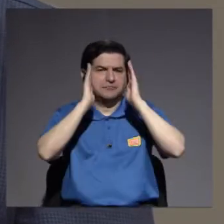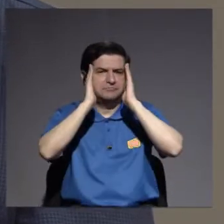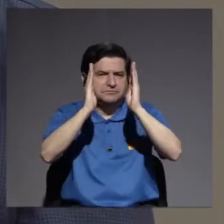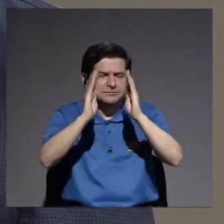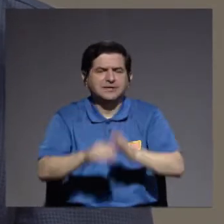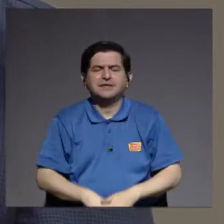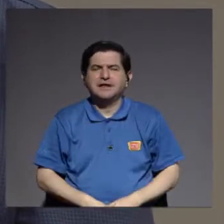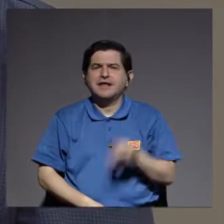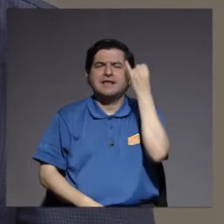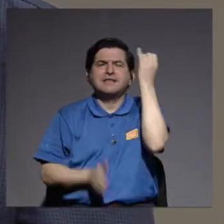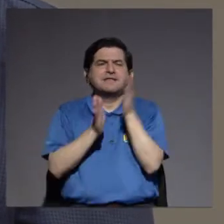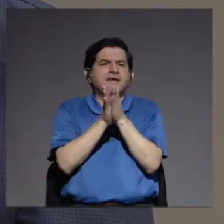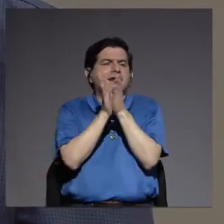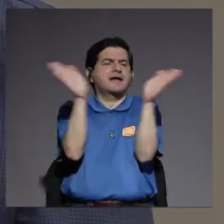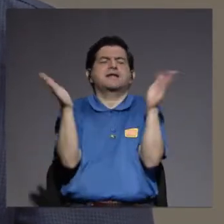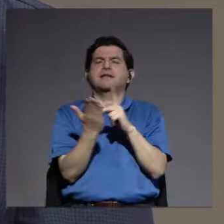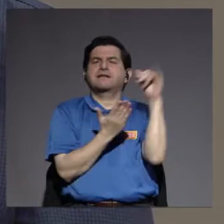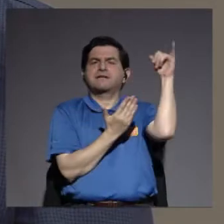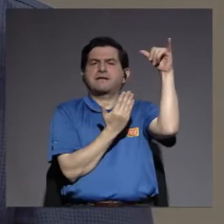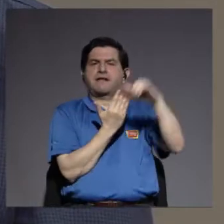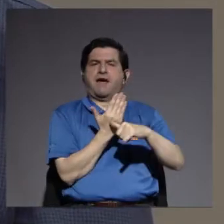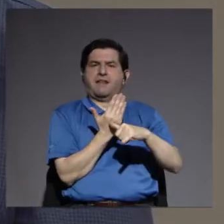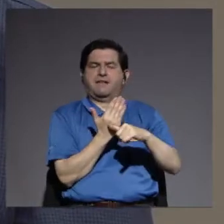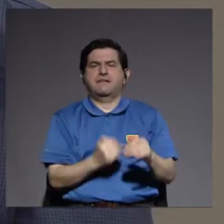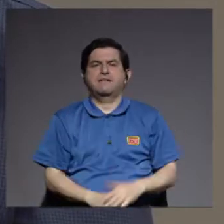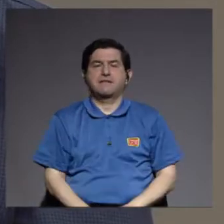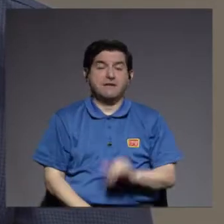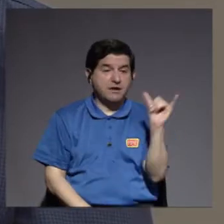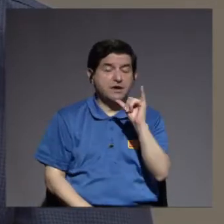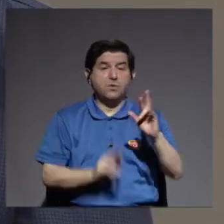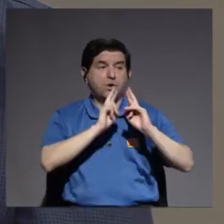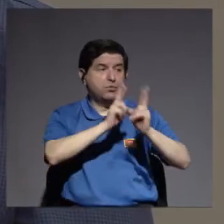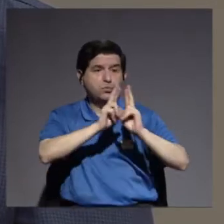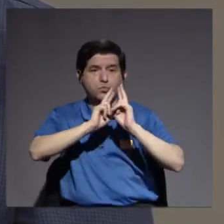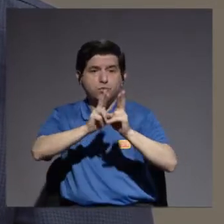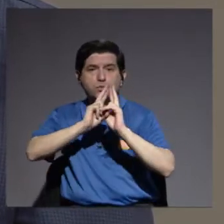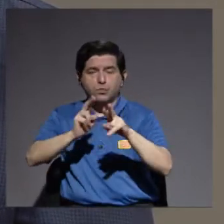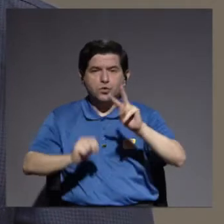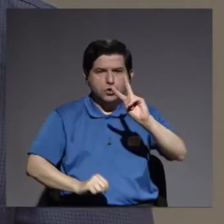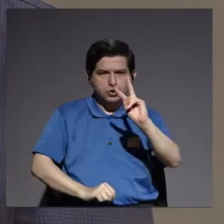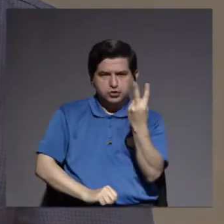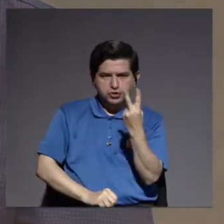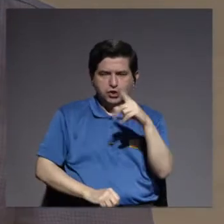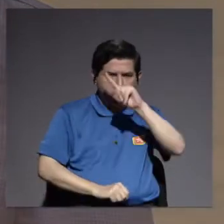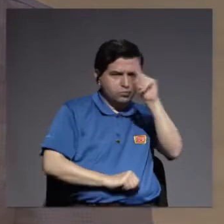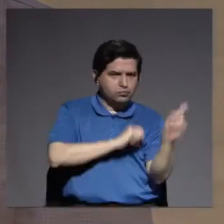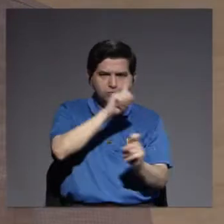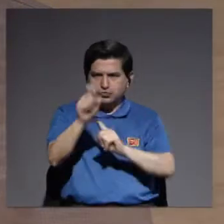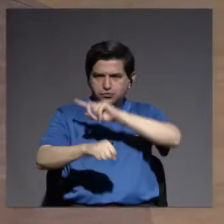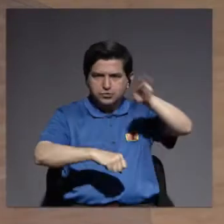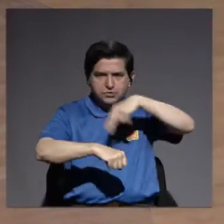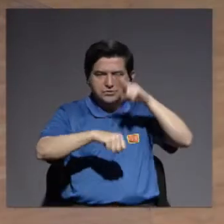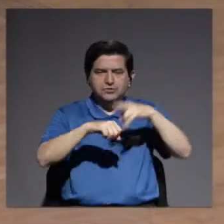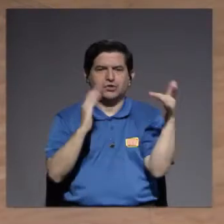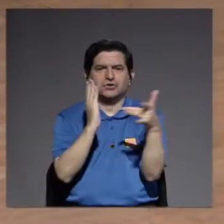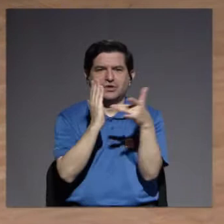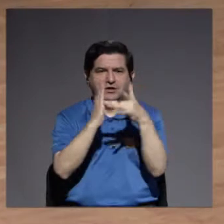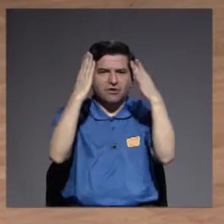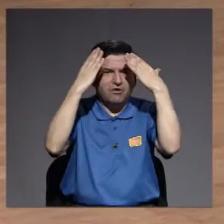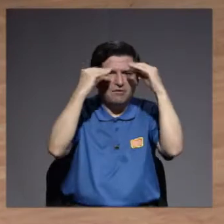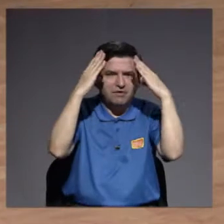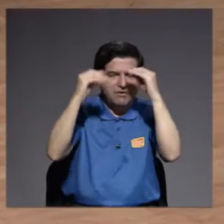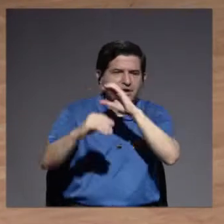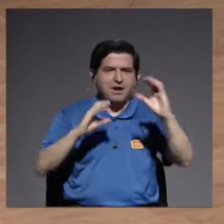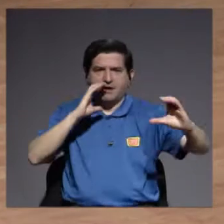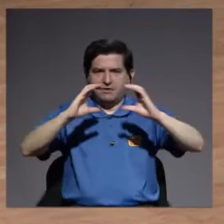las generalidades del proyecto, así como los resultados del segundo Censo Nacional de Tecnologías de la Información